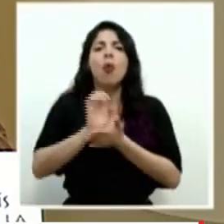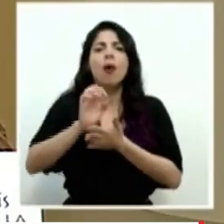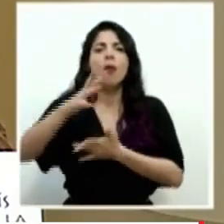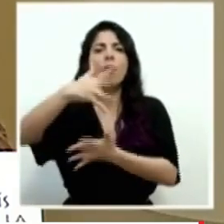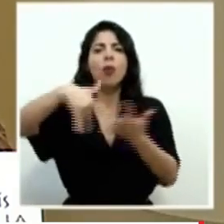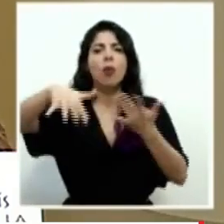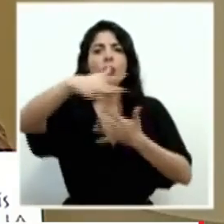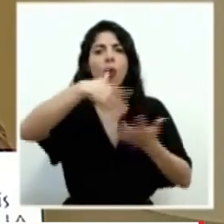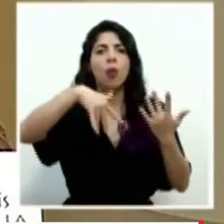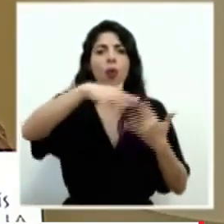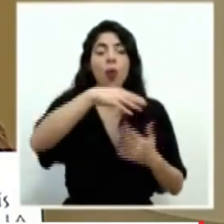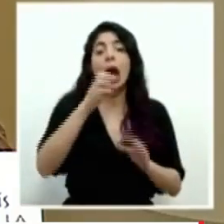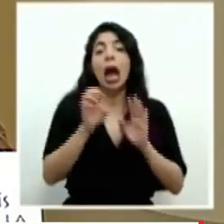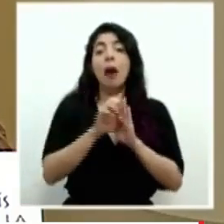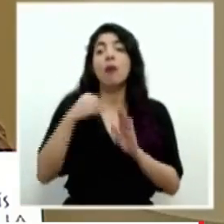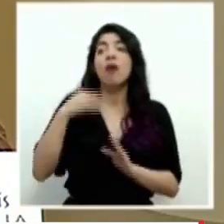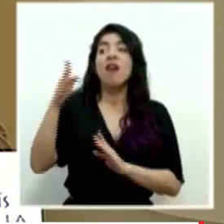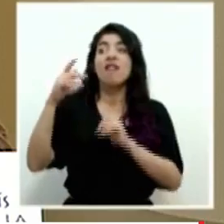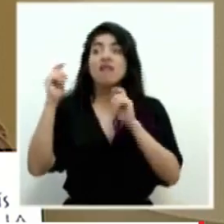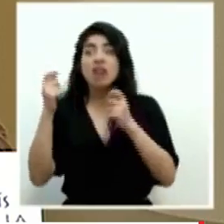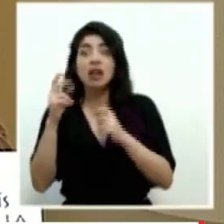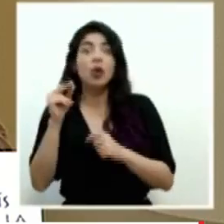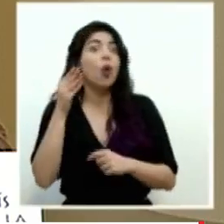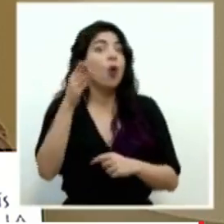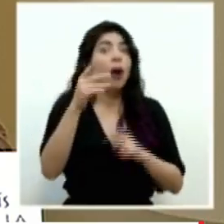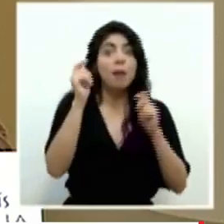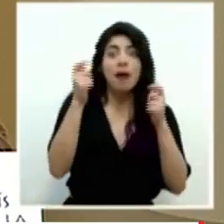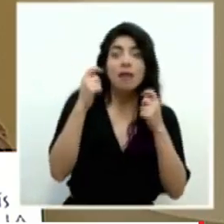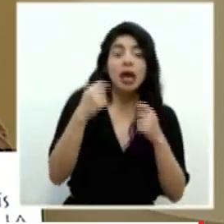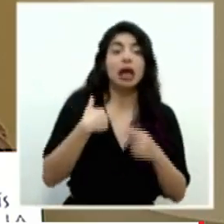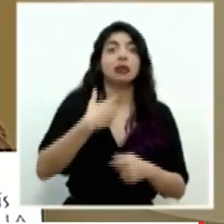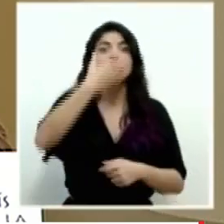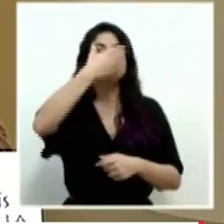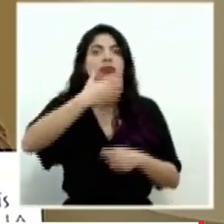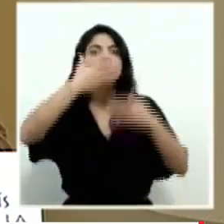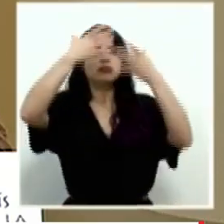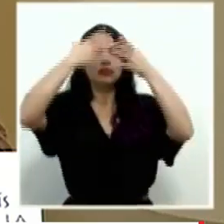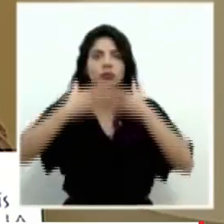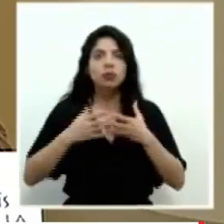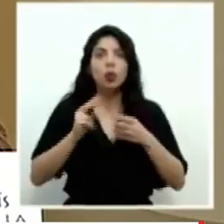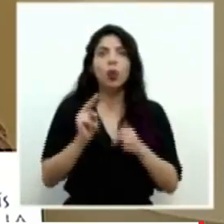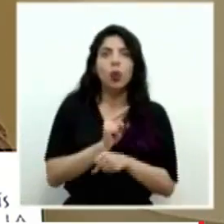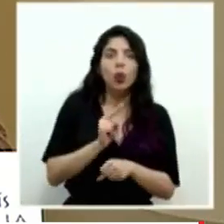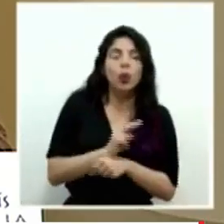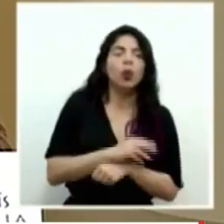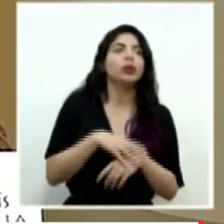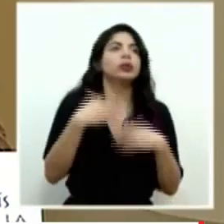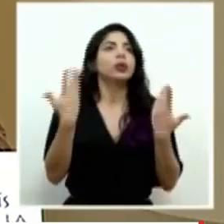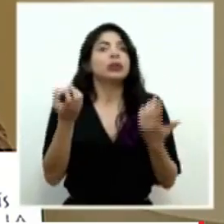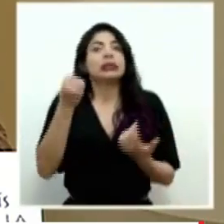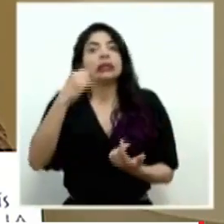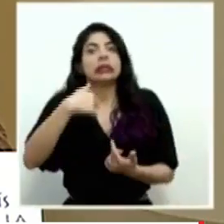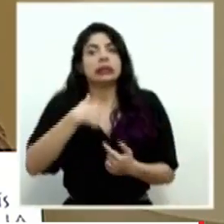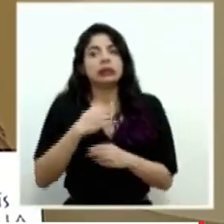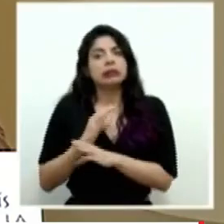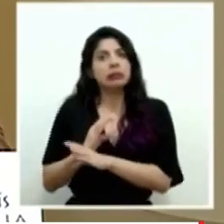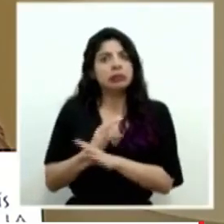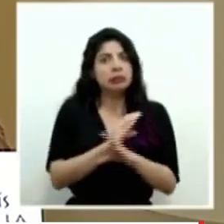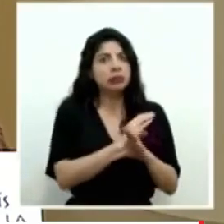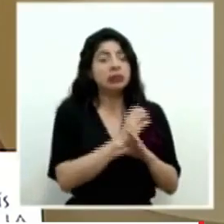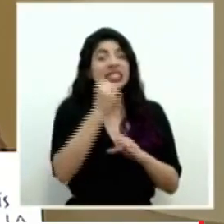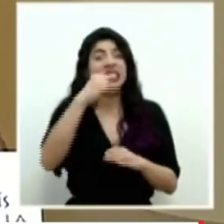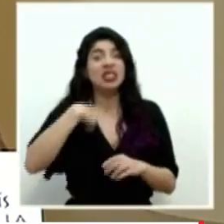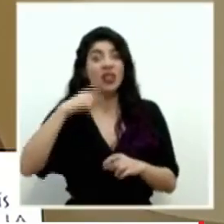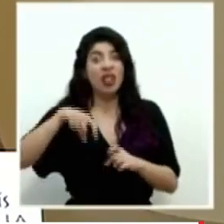movilidad, es decir, cada cuánto yo estoy, si voy a la fiesta, si no voy a la fiesta, si uso el equipo de protección personal, si me cuido, si me